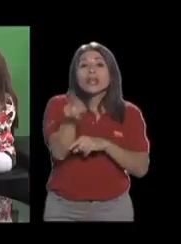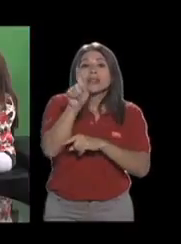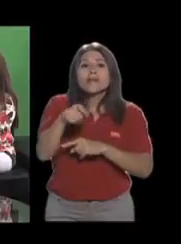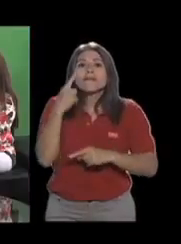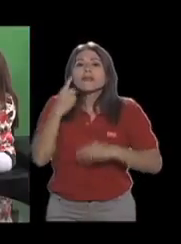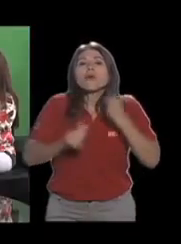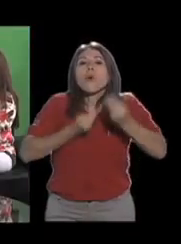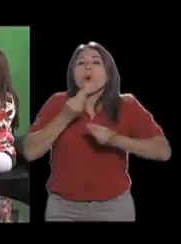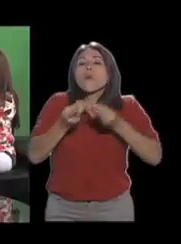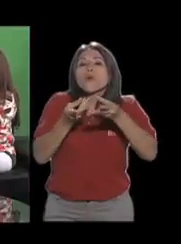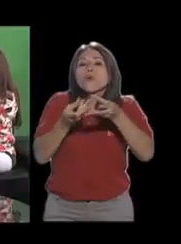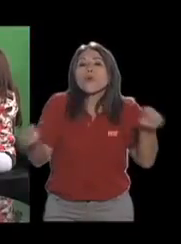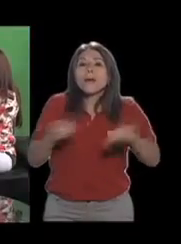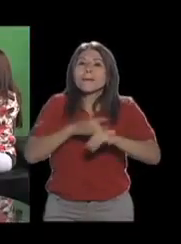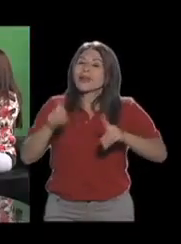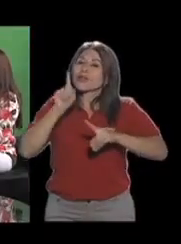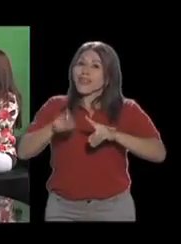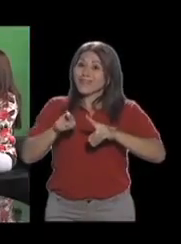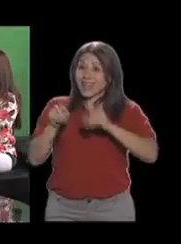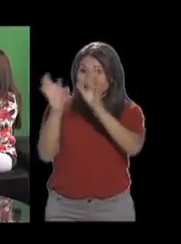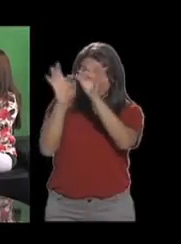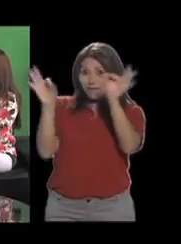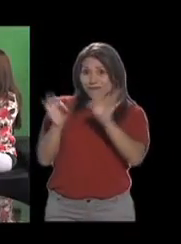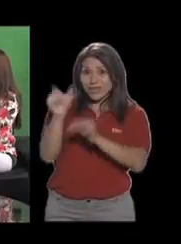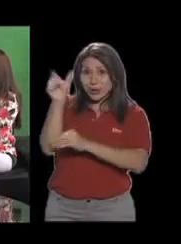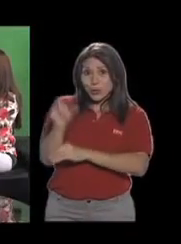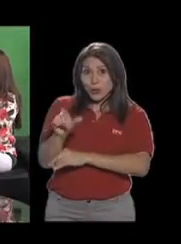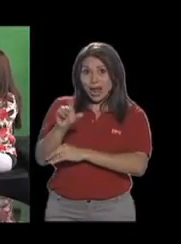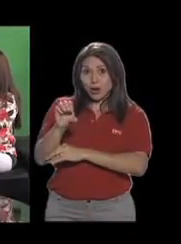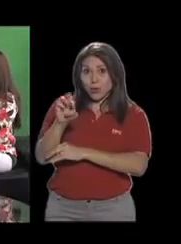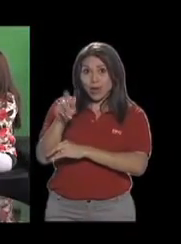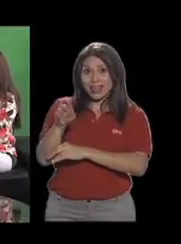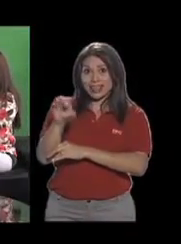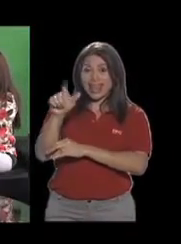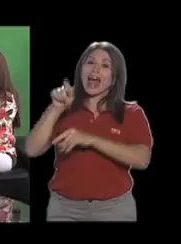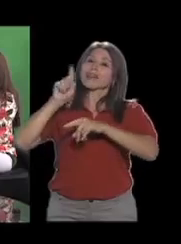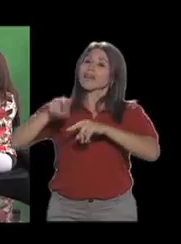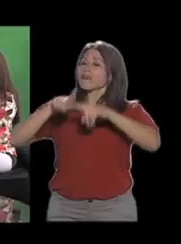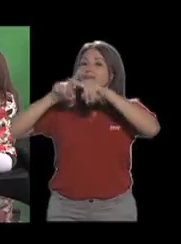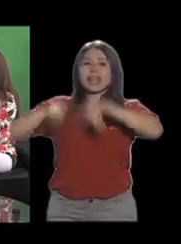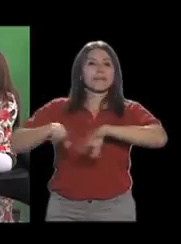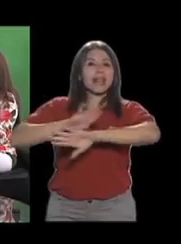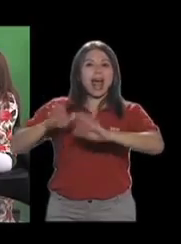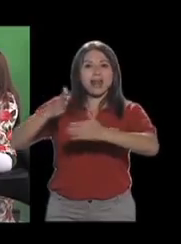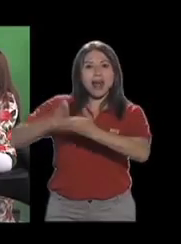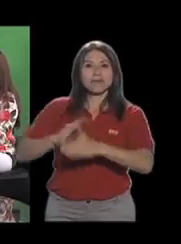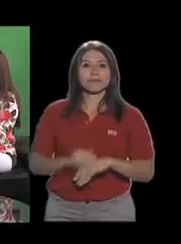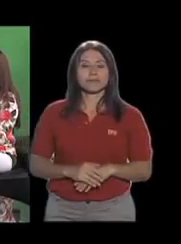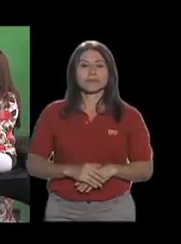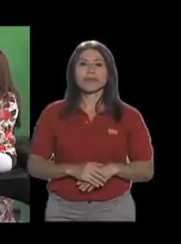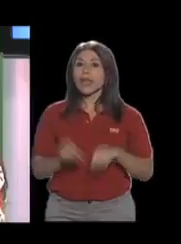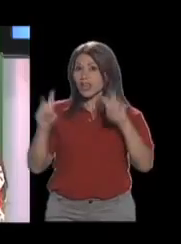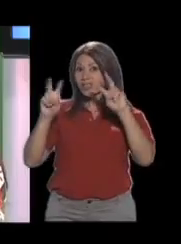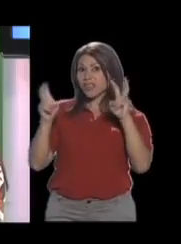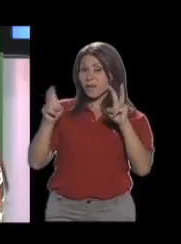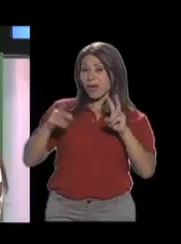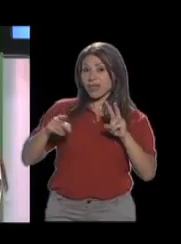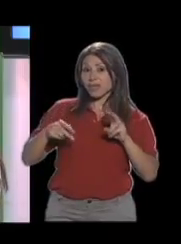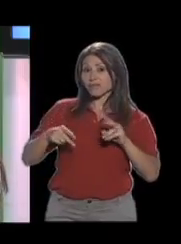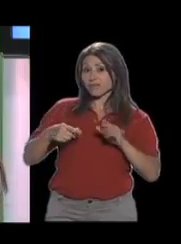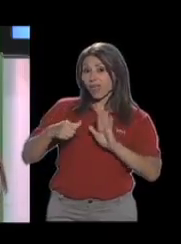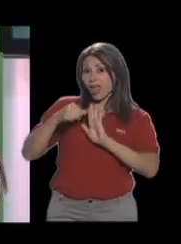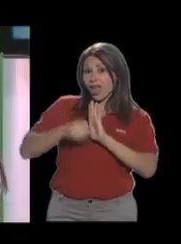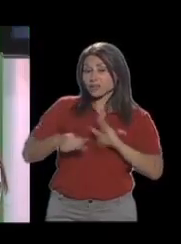es eliminarla. Y en el tema de esterilización no hay ningún amparo legal que diga, bueno,